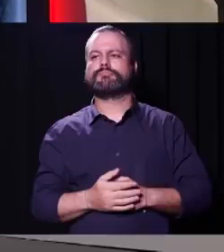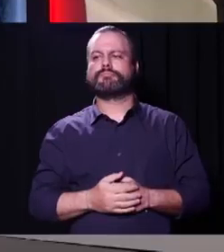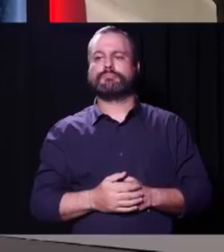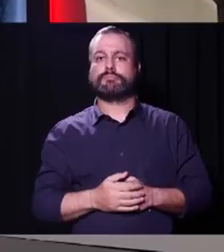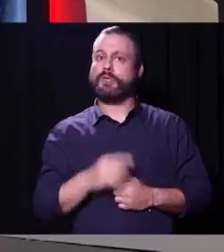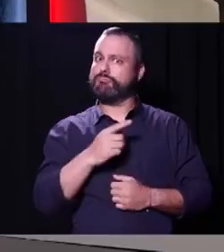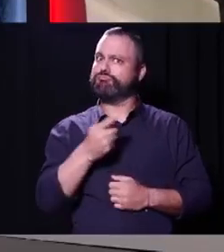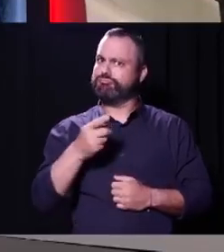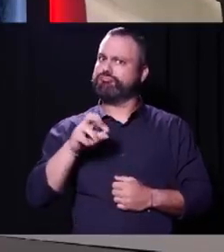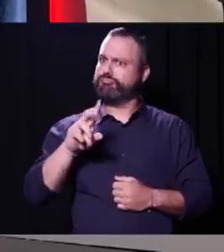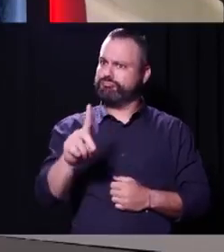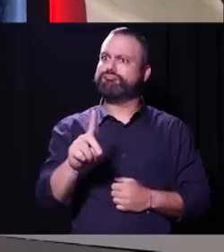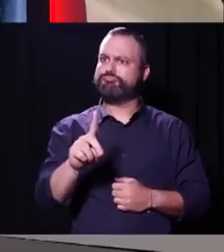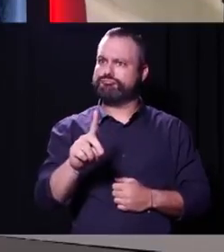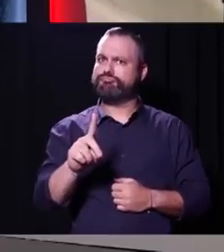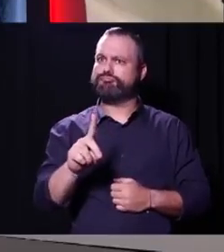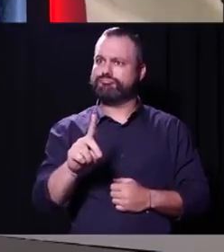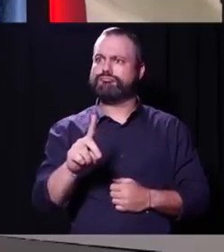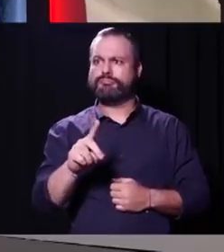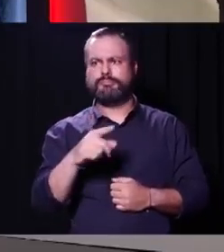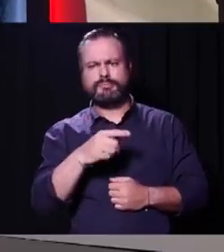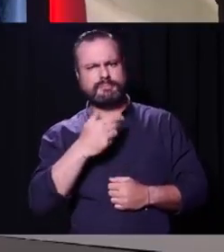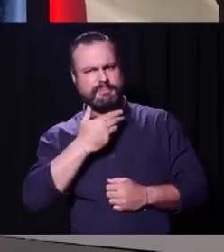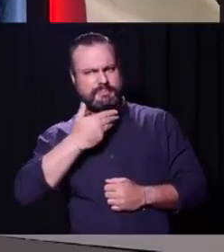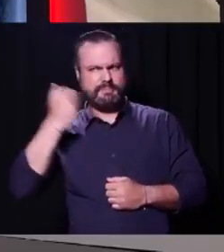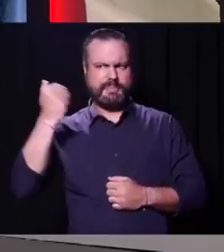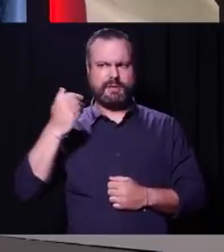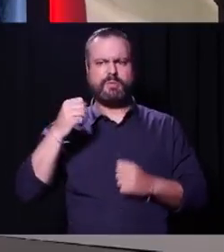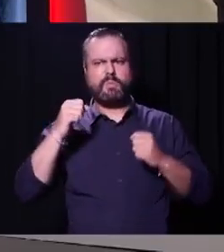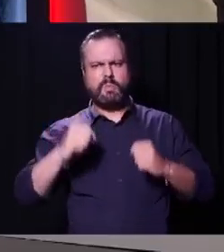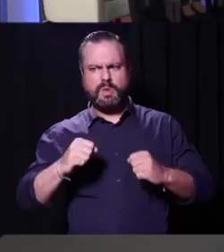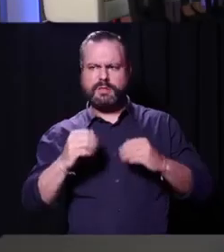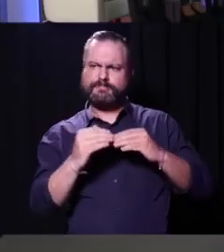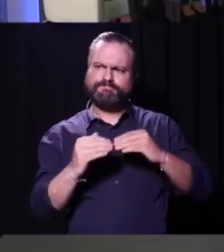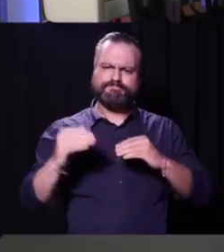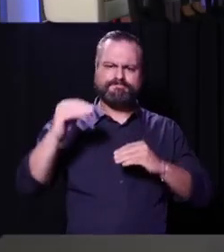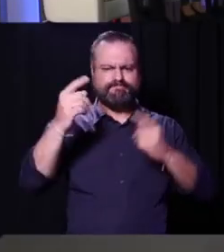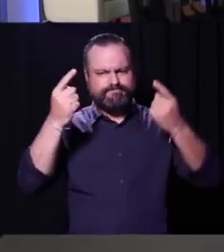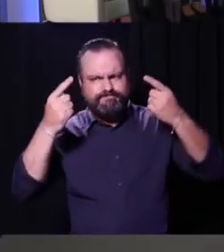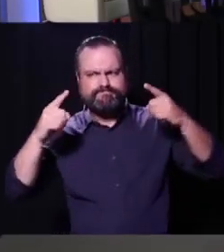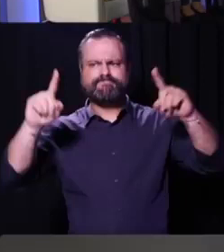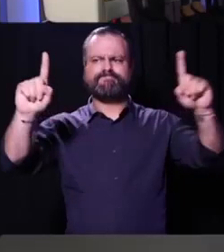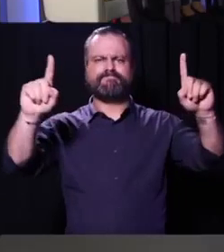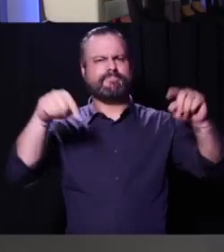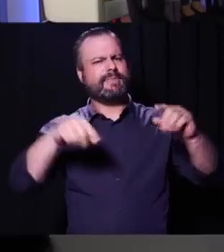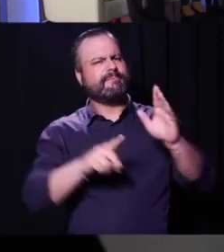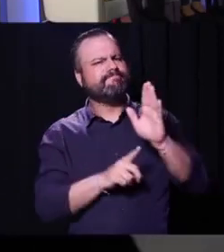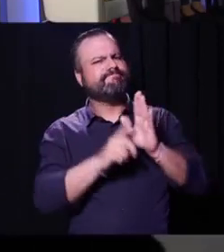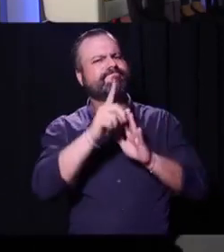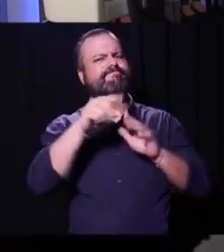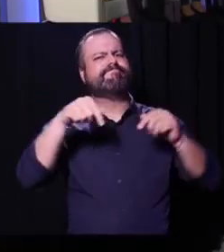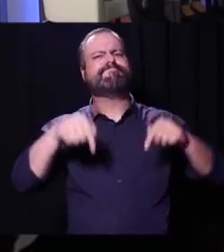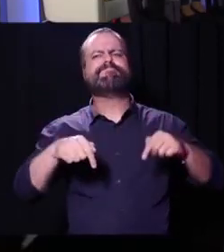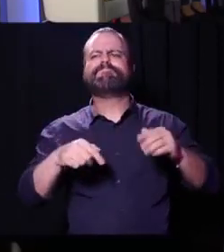lograr el desarrollo que requiere el país y que la comunidad exige.